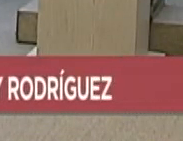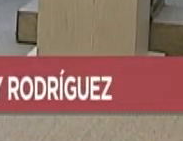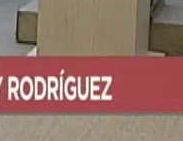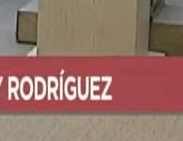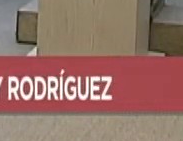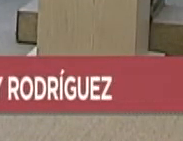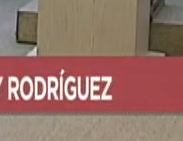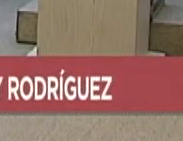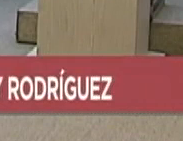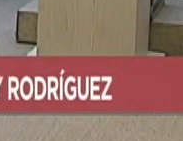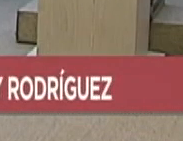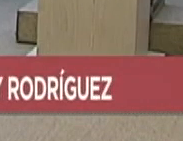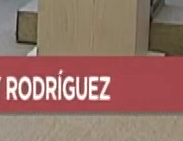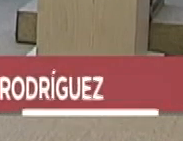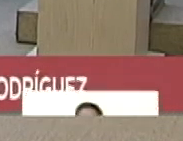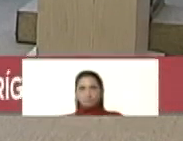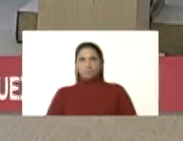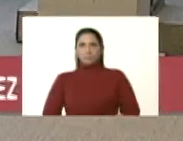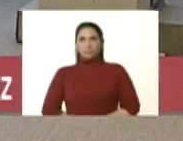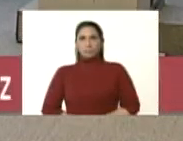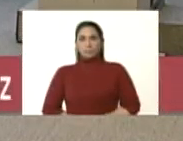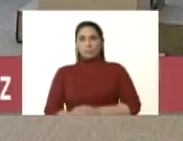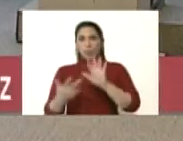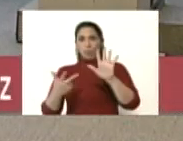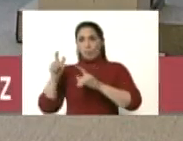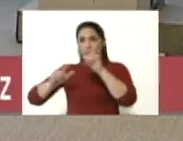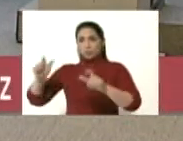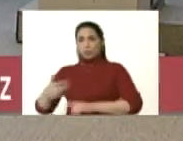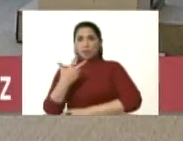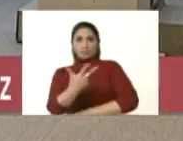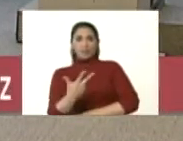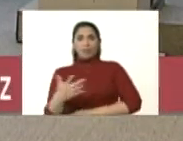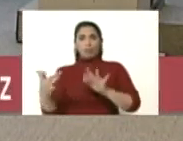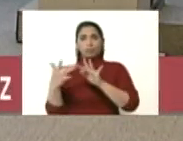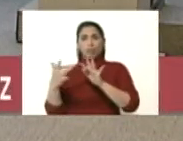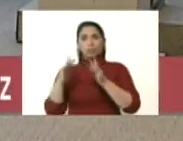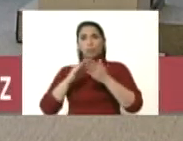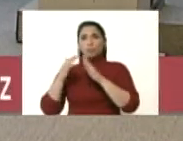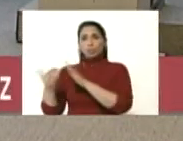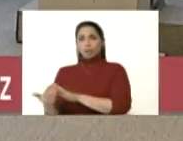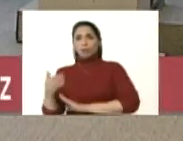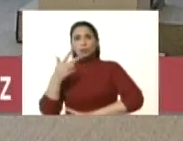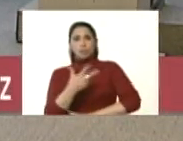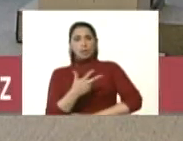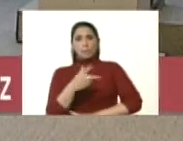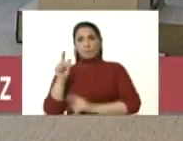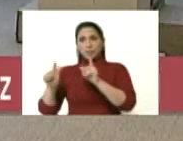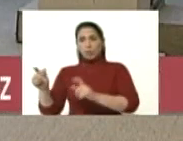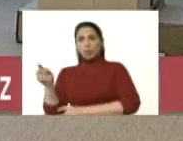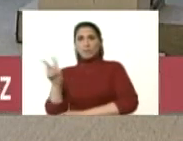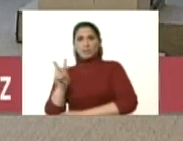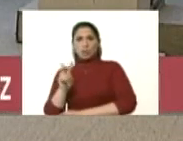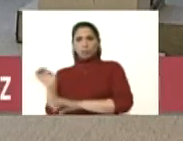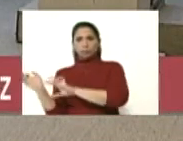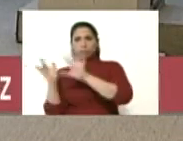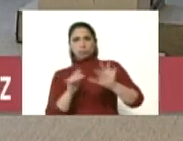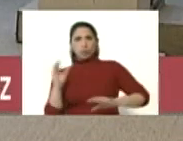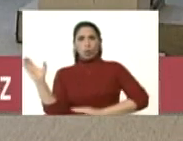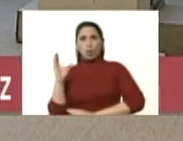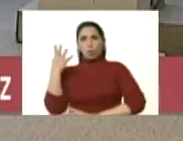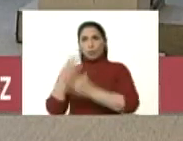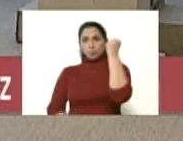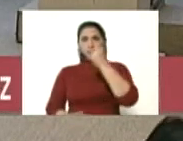de contacto comunitario, 3 son ciudadanos venezolanos procedentes de